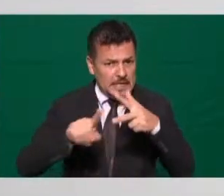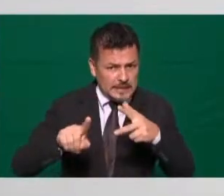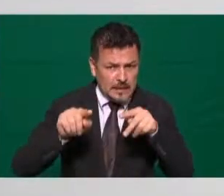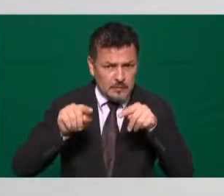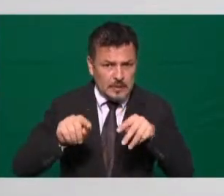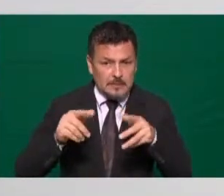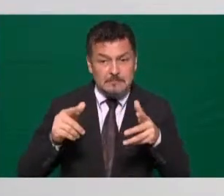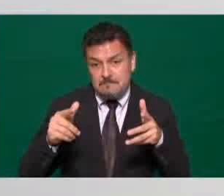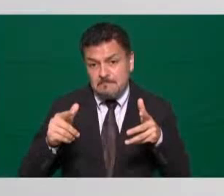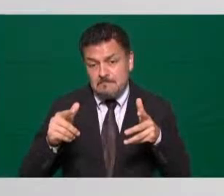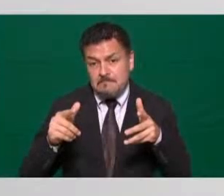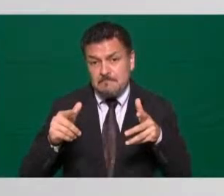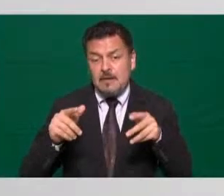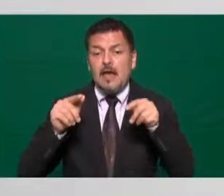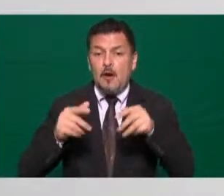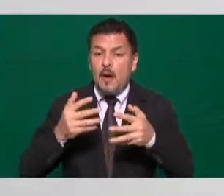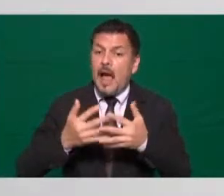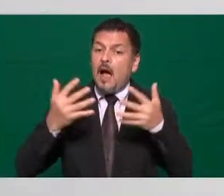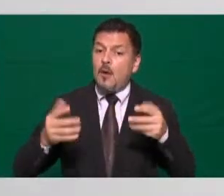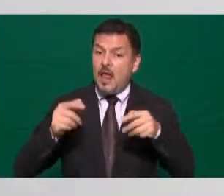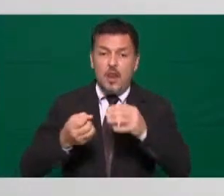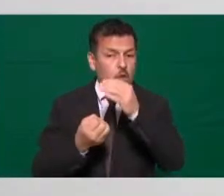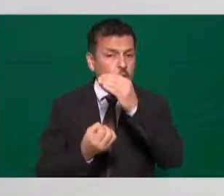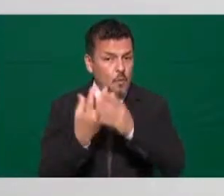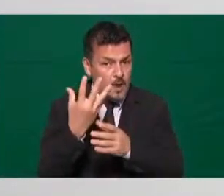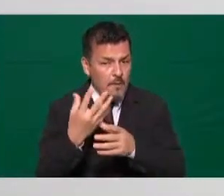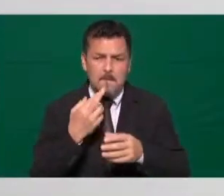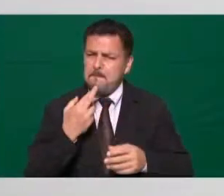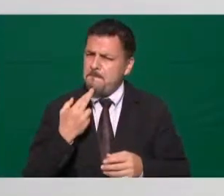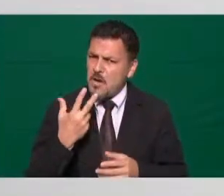escolar. Vamos a regresar a una escuela mejor,